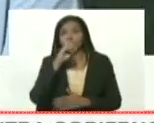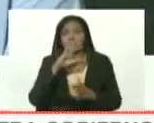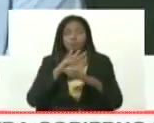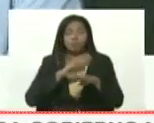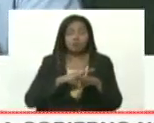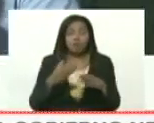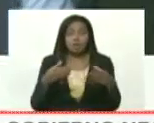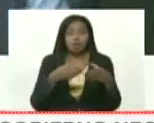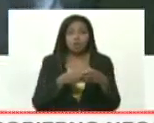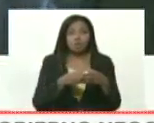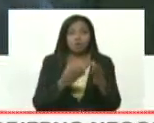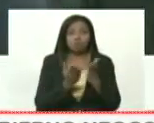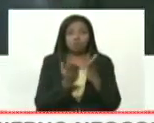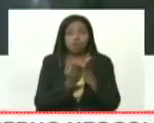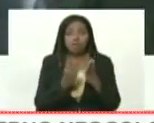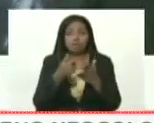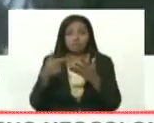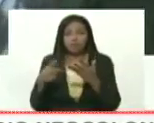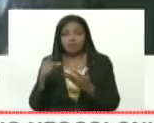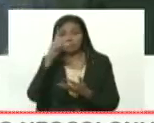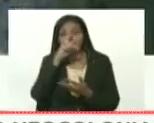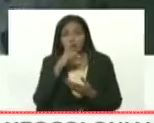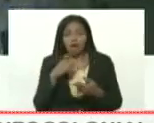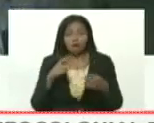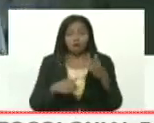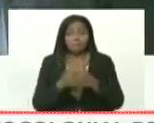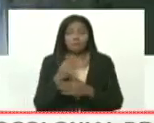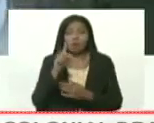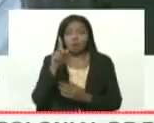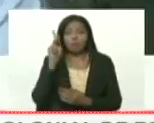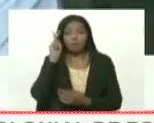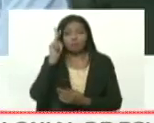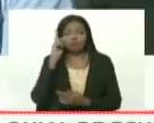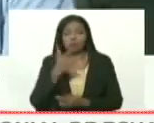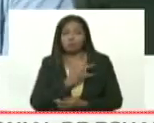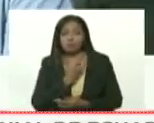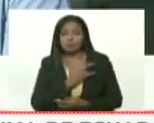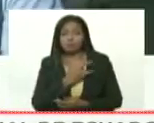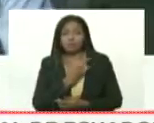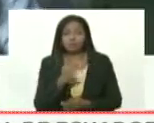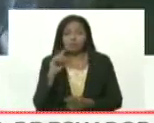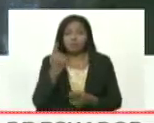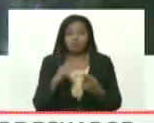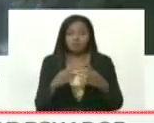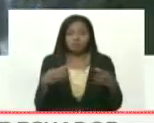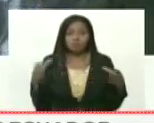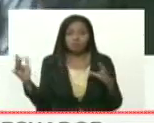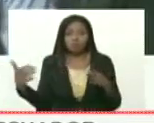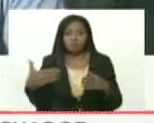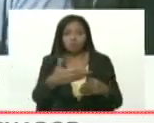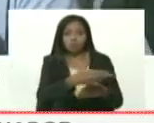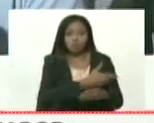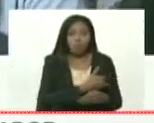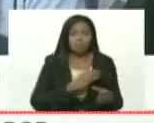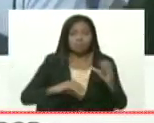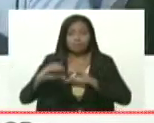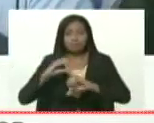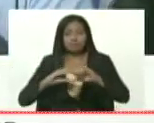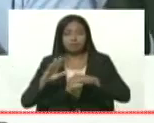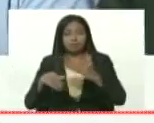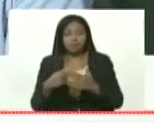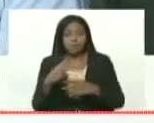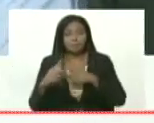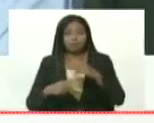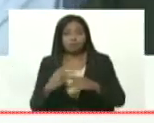equipo está conformado con estudiantes de distintos años, más un profesor universitario. Primero se seleccionan todos los profesores de ciencia y vienen a un proceso